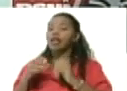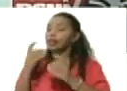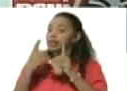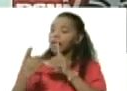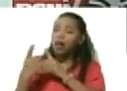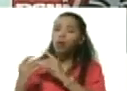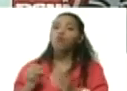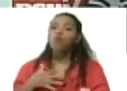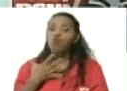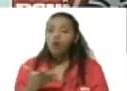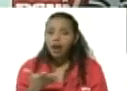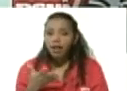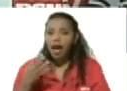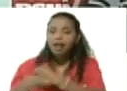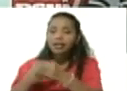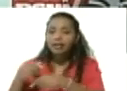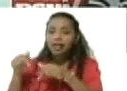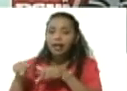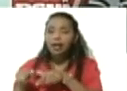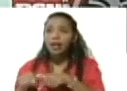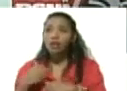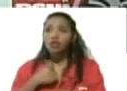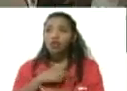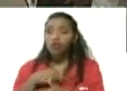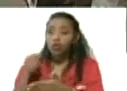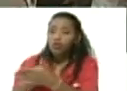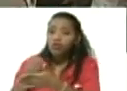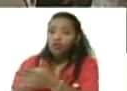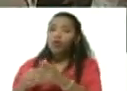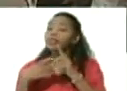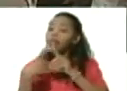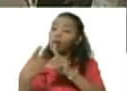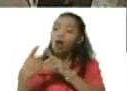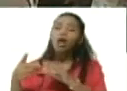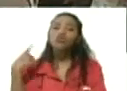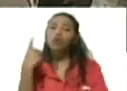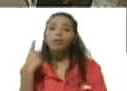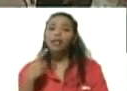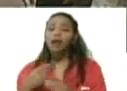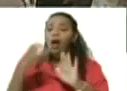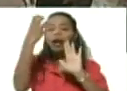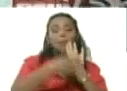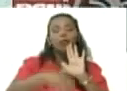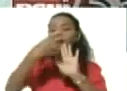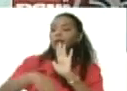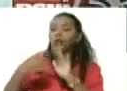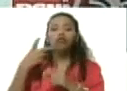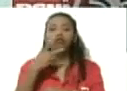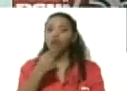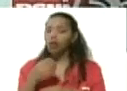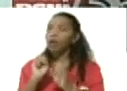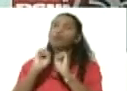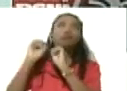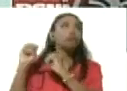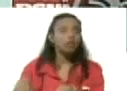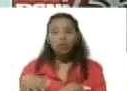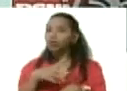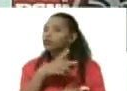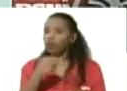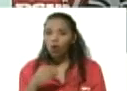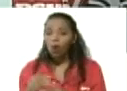haber. Nosotros hemos insistido, dialogar no es capitular, no es rendirse. Dialogar es poner sobre una